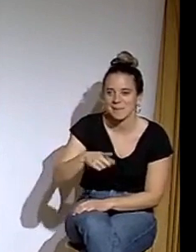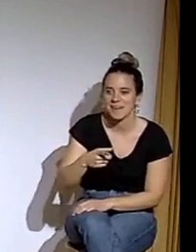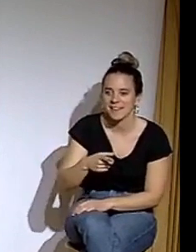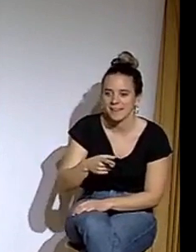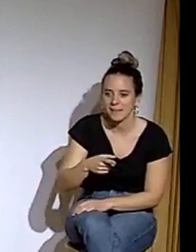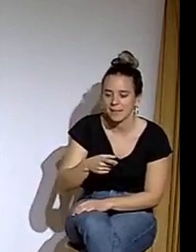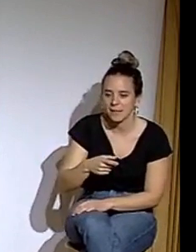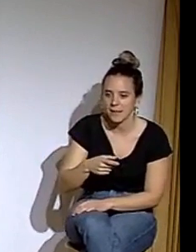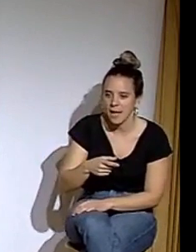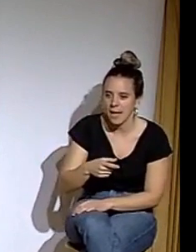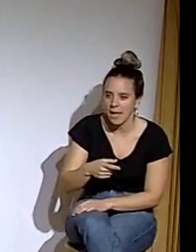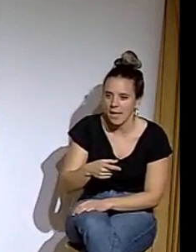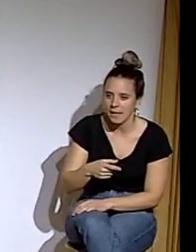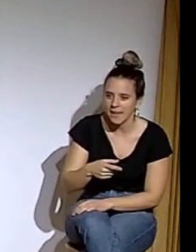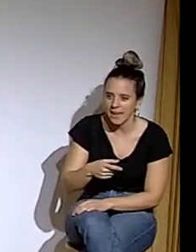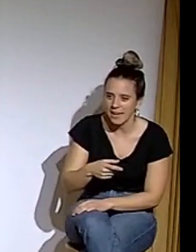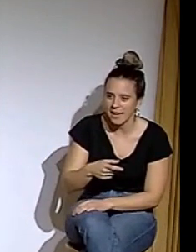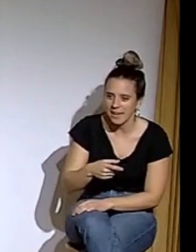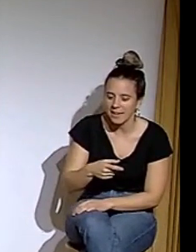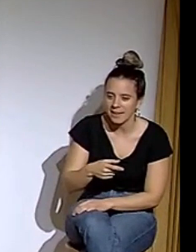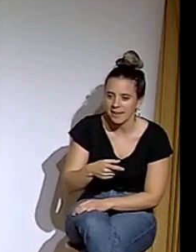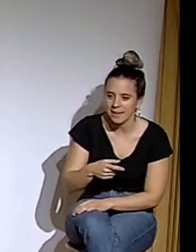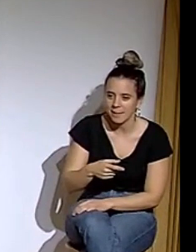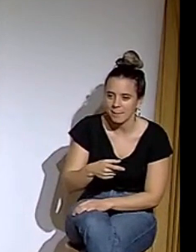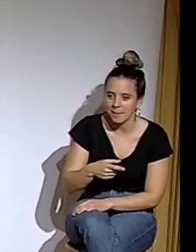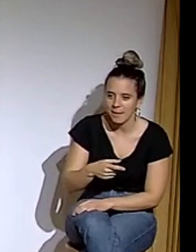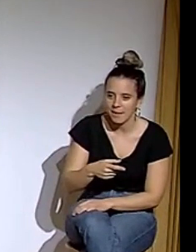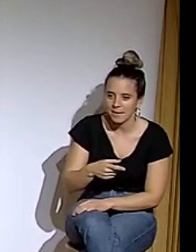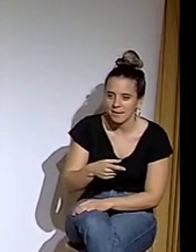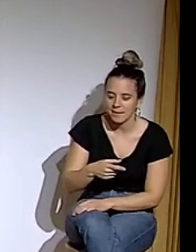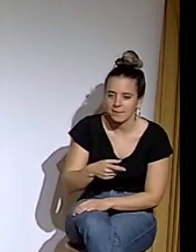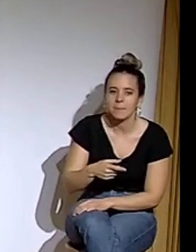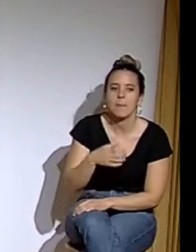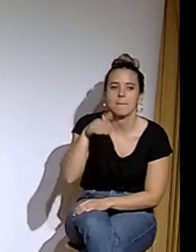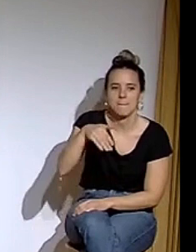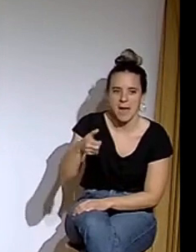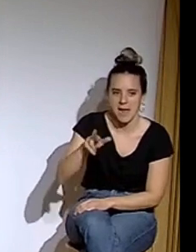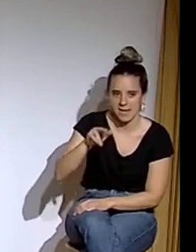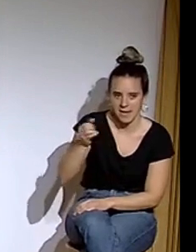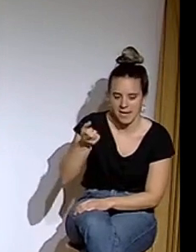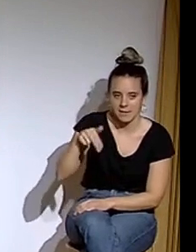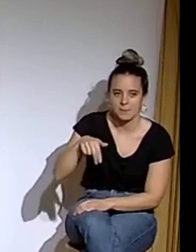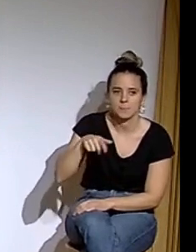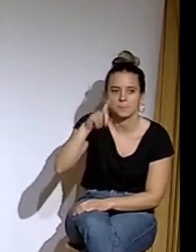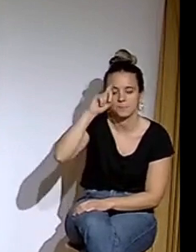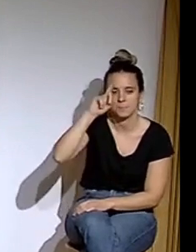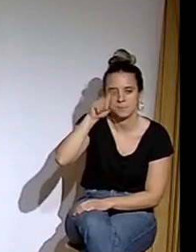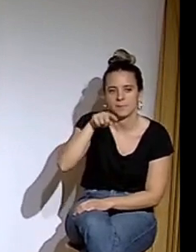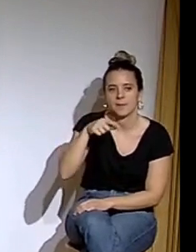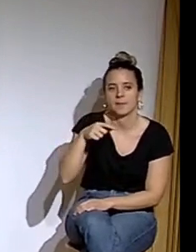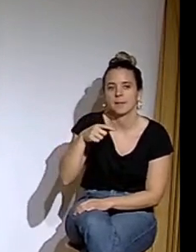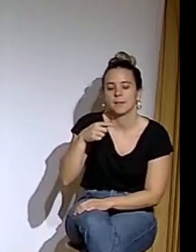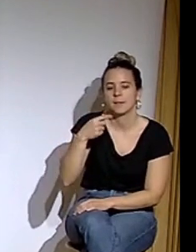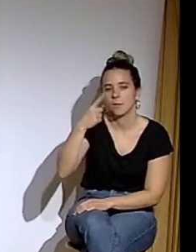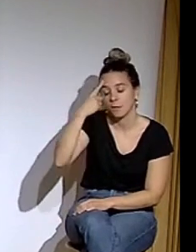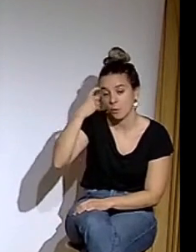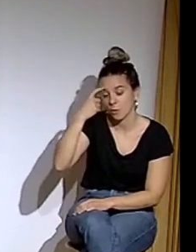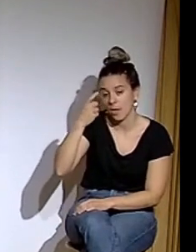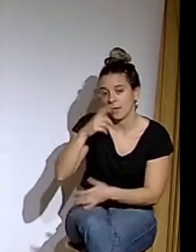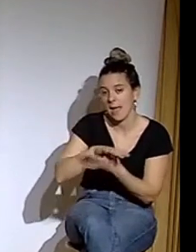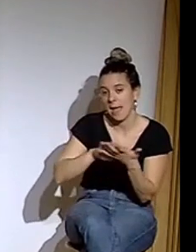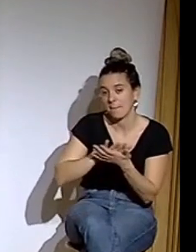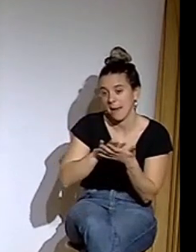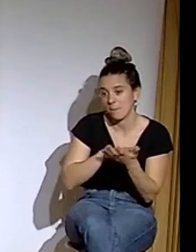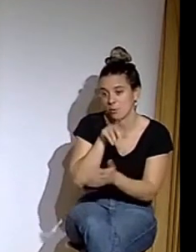aquí y me gustaría recordar también que cuando hablamos de las brujas se denominaba brujas